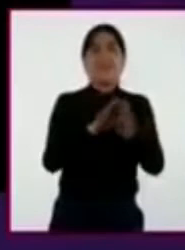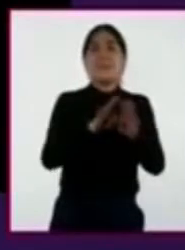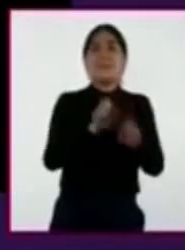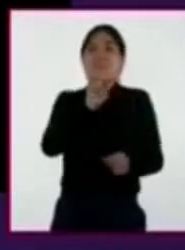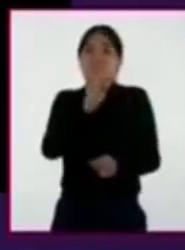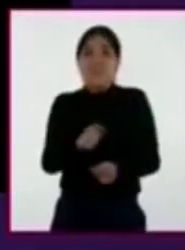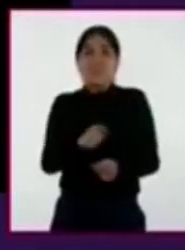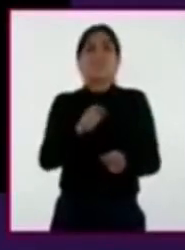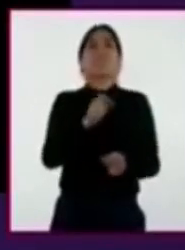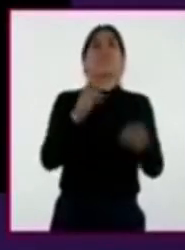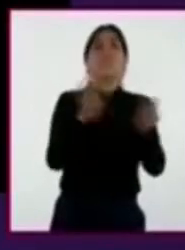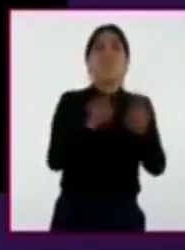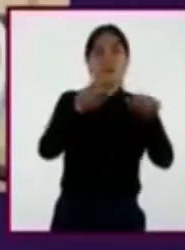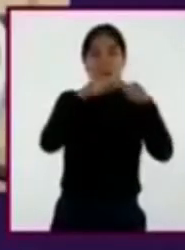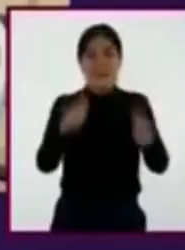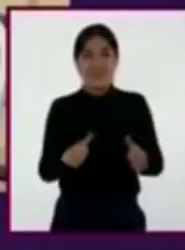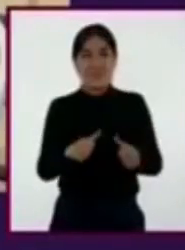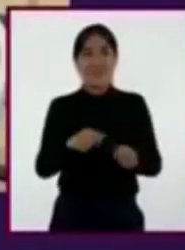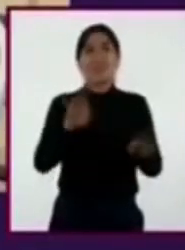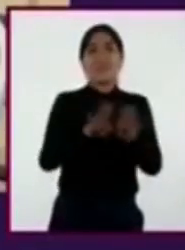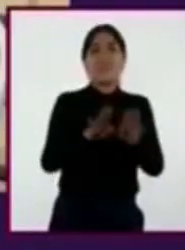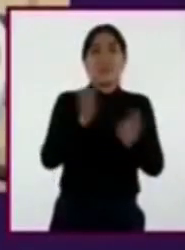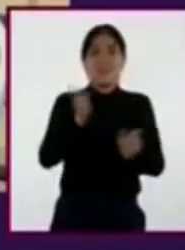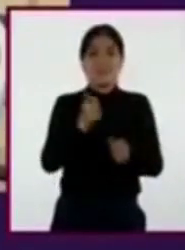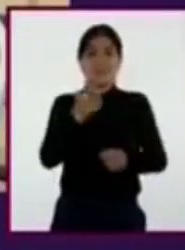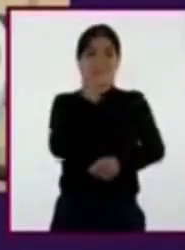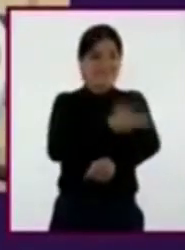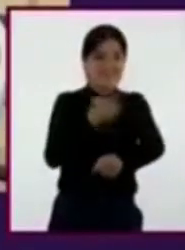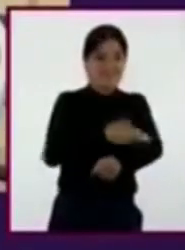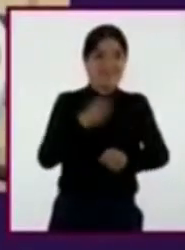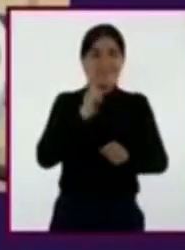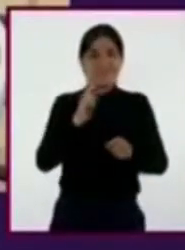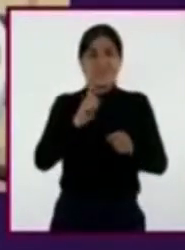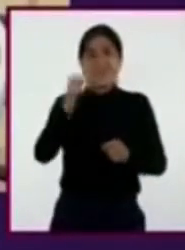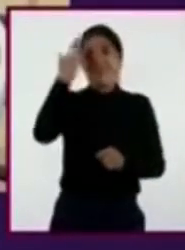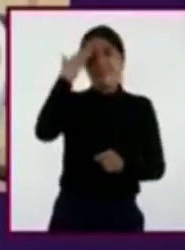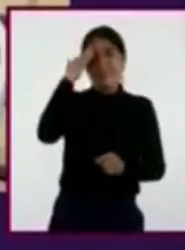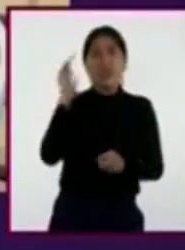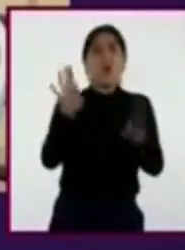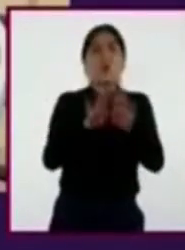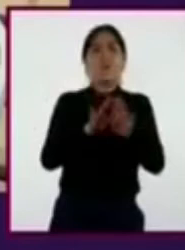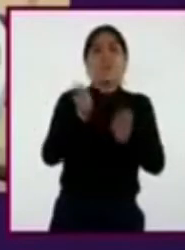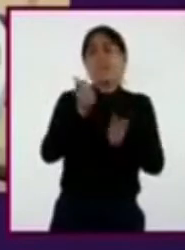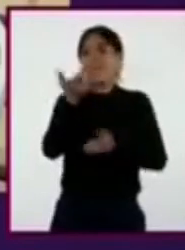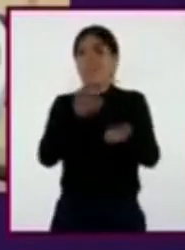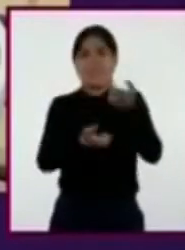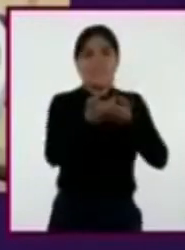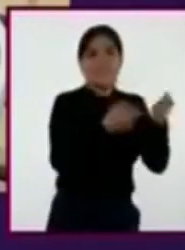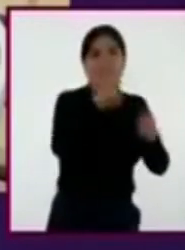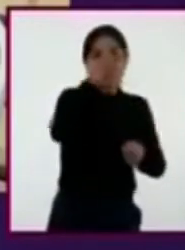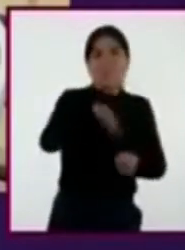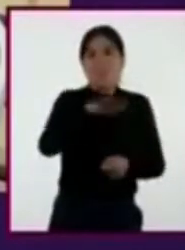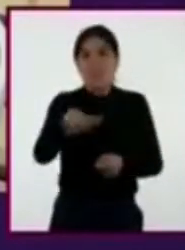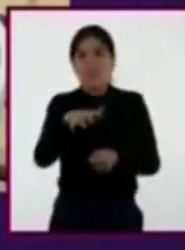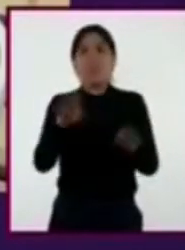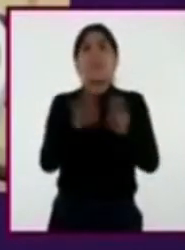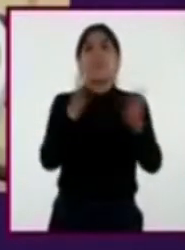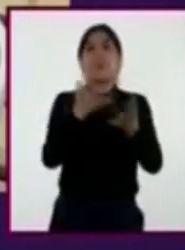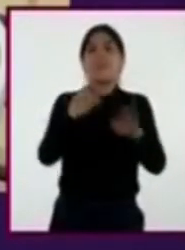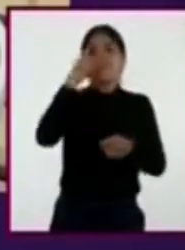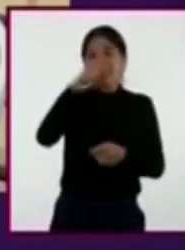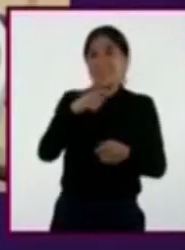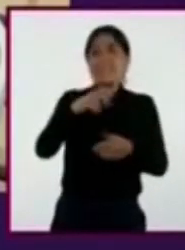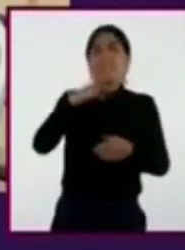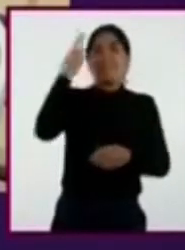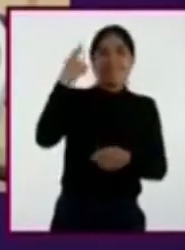misma vez la artista, la gestora, la que conseguía los recursos y la que se planificaba los viajes,